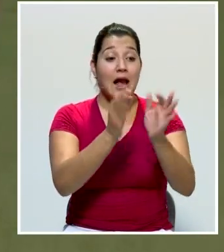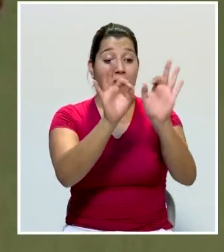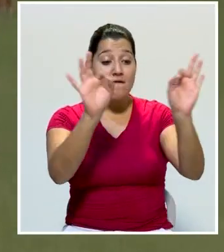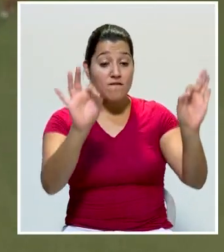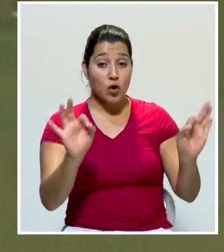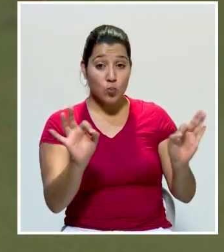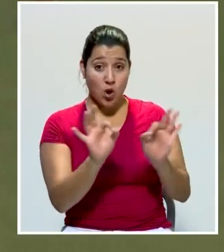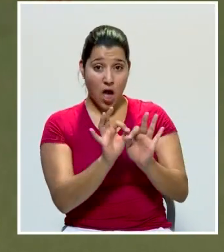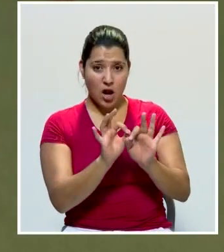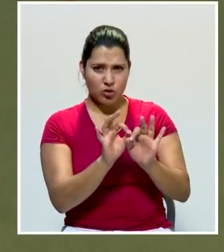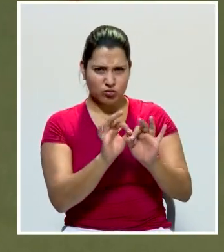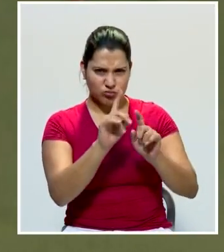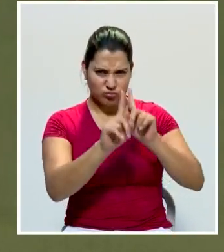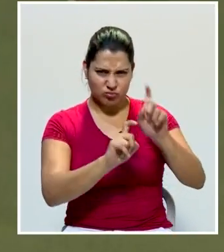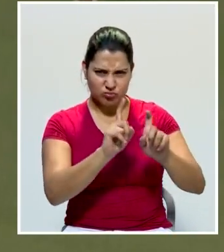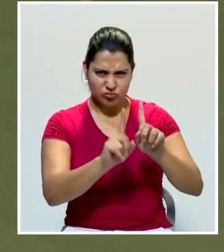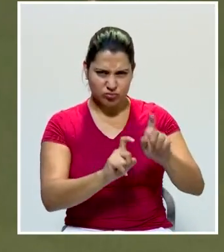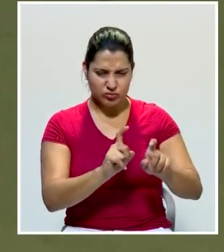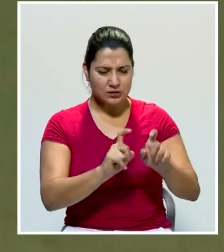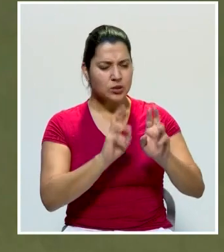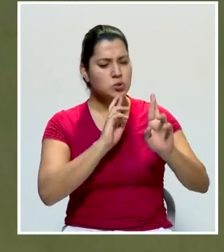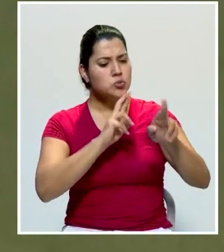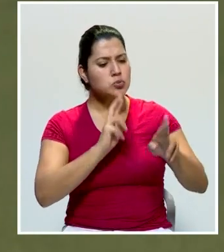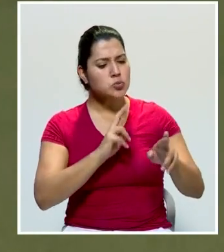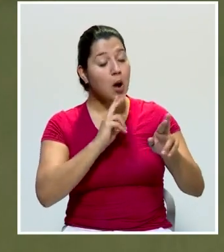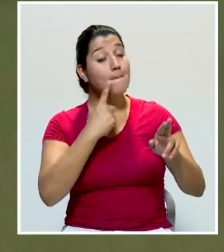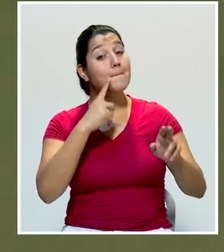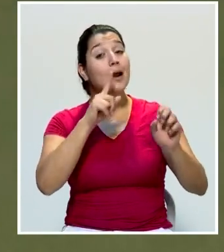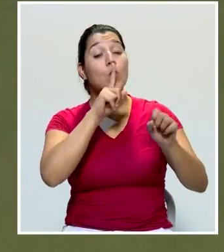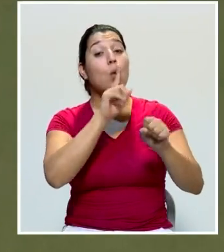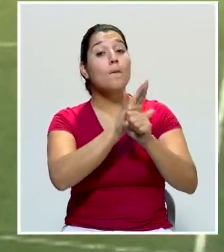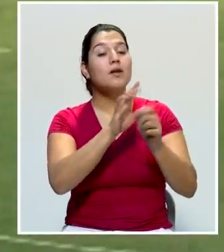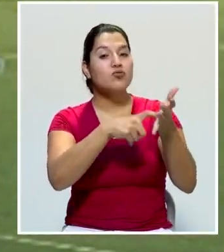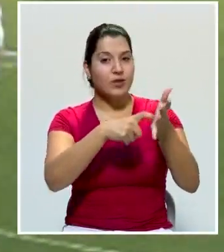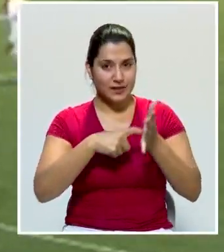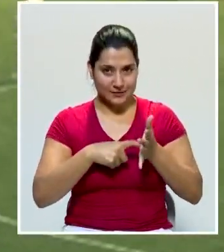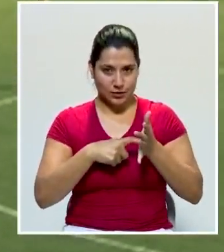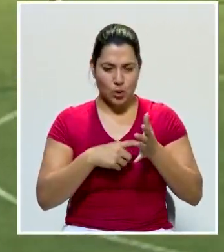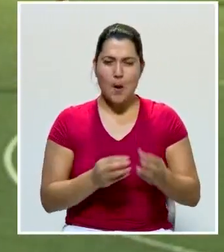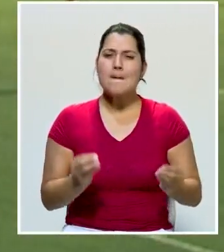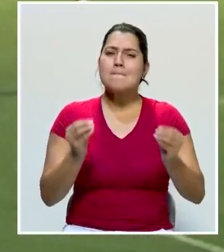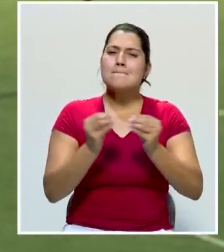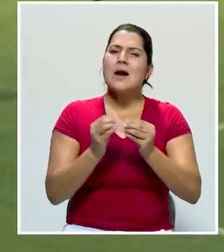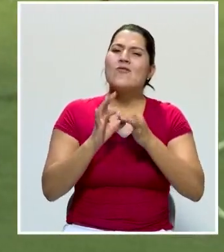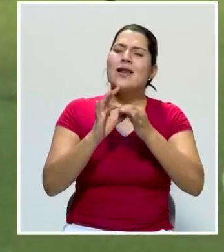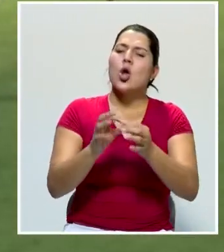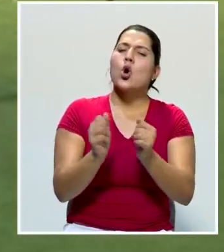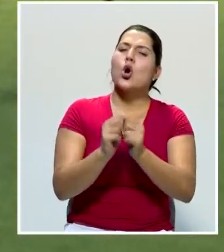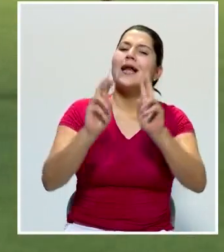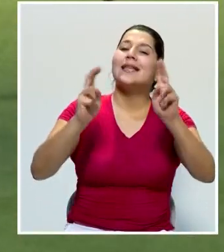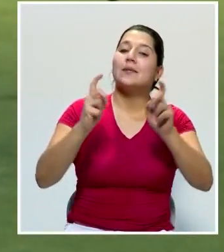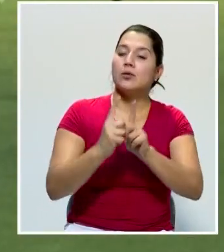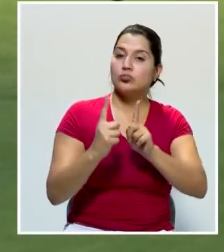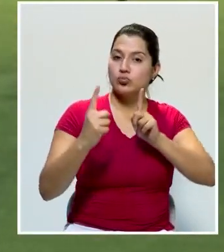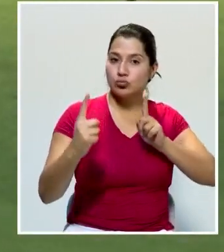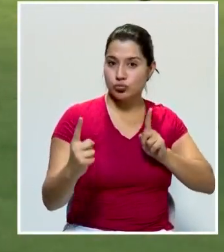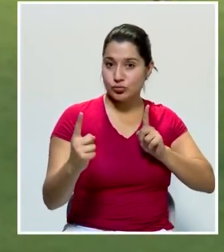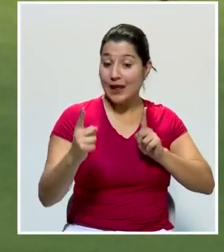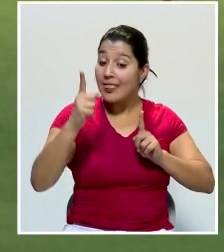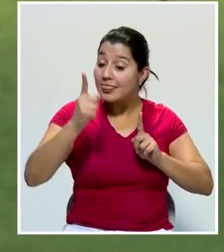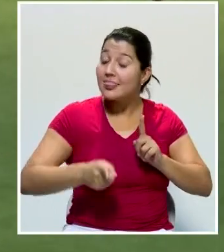con el fin de que los mismos cumplan con todos los requisitos que se exigen, principalmente en el tema del distanciamiento social, que